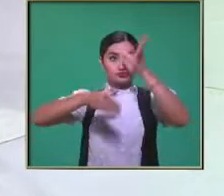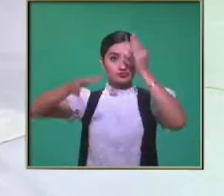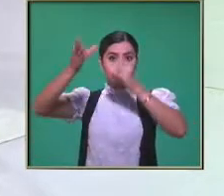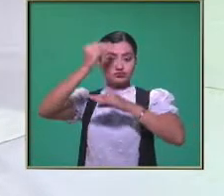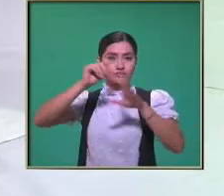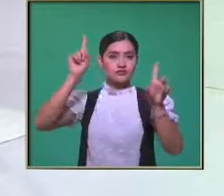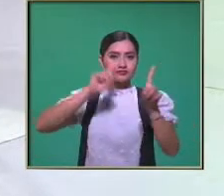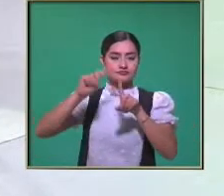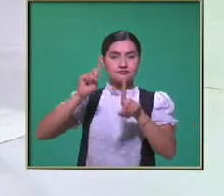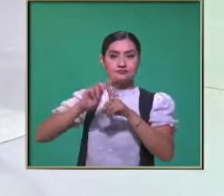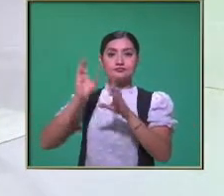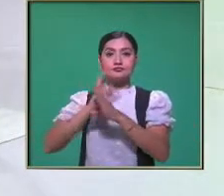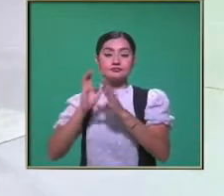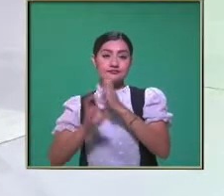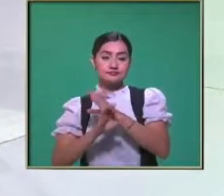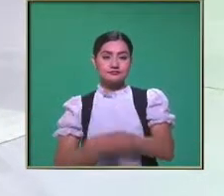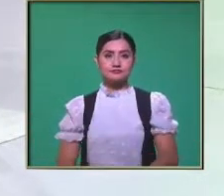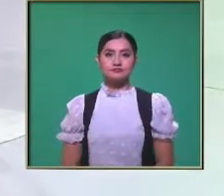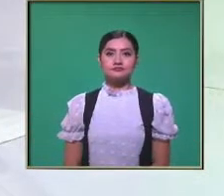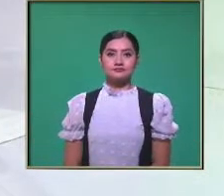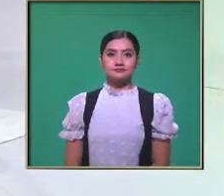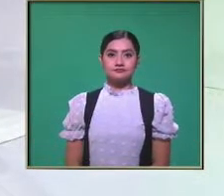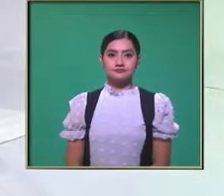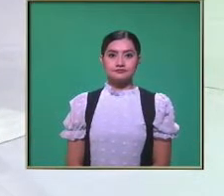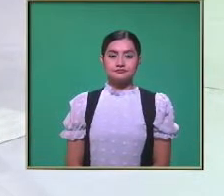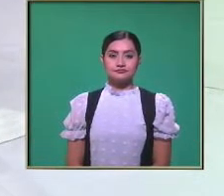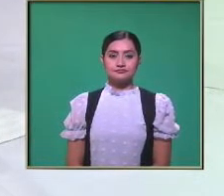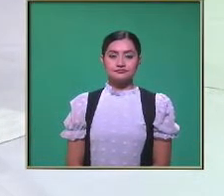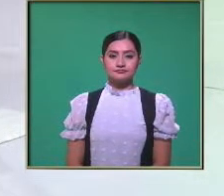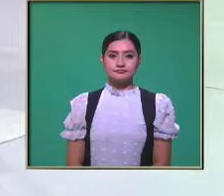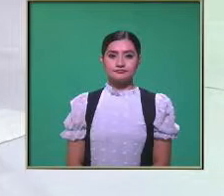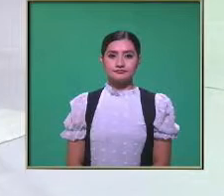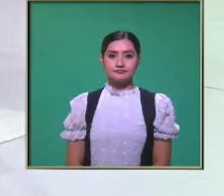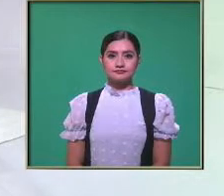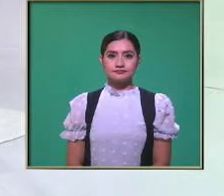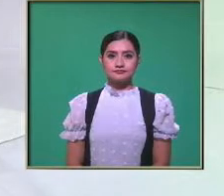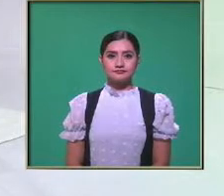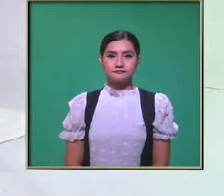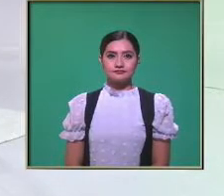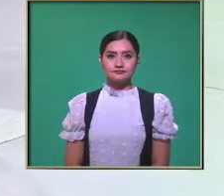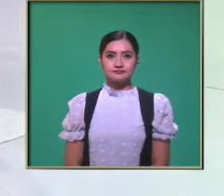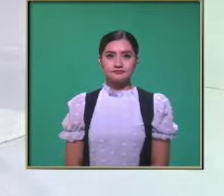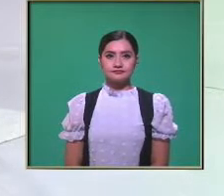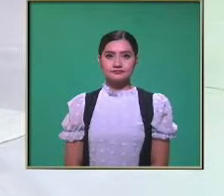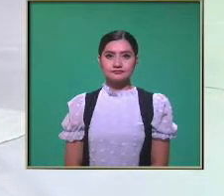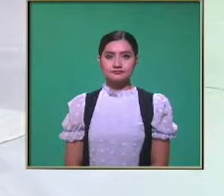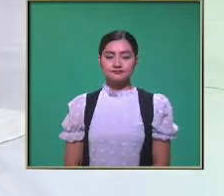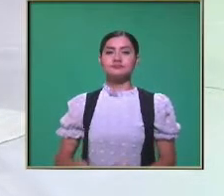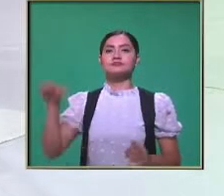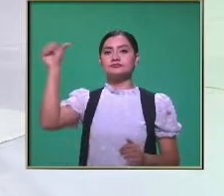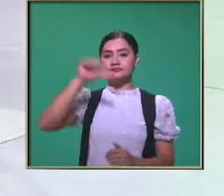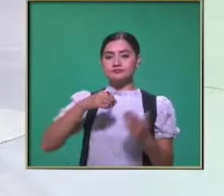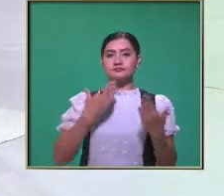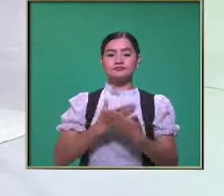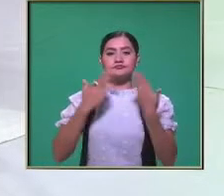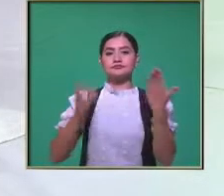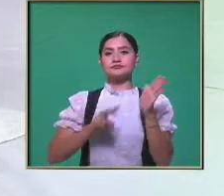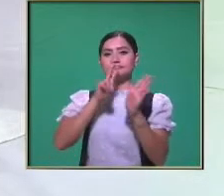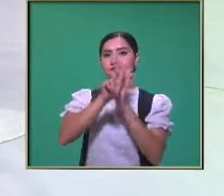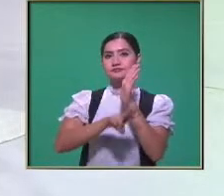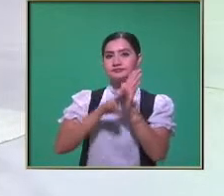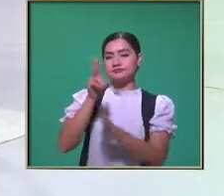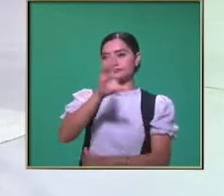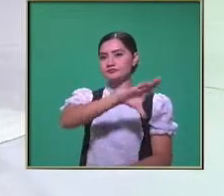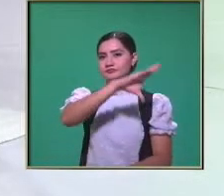muchas cosas. Y para esto, para que se convenzan ustedes, les traemos un video con fotos y videos de